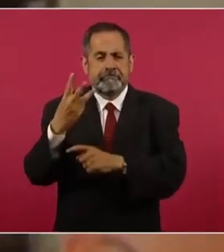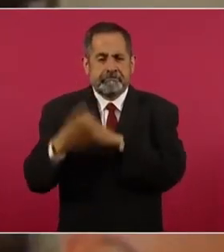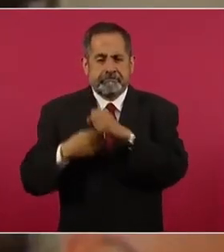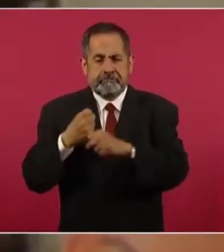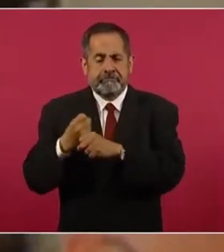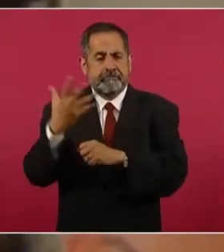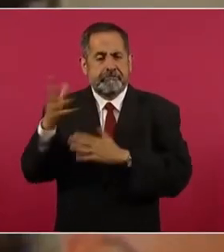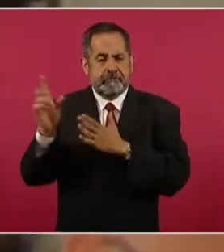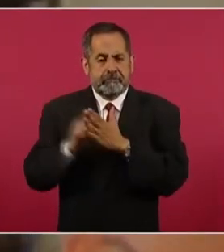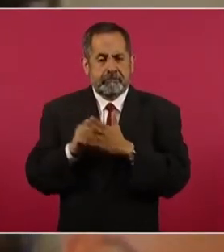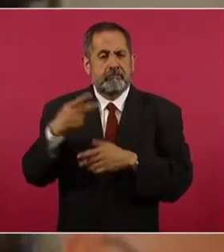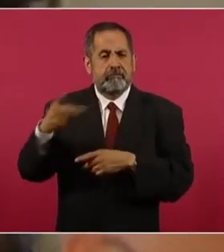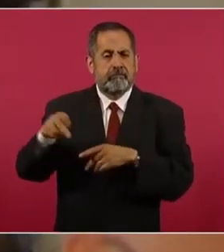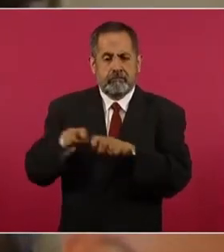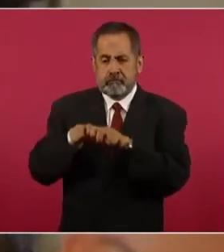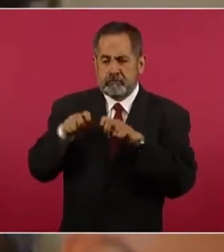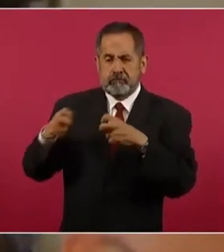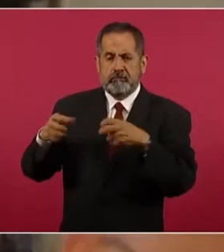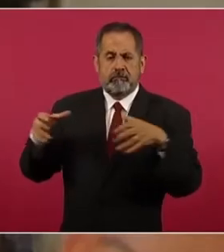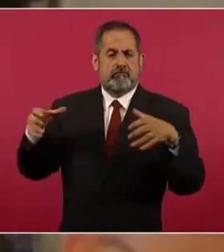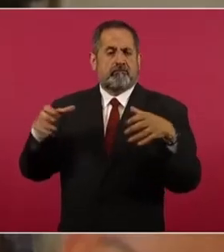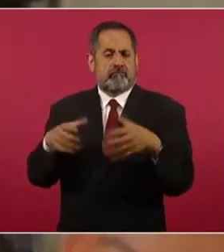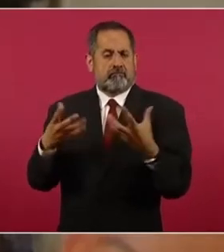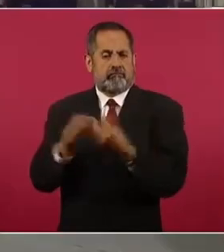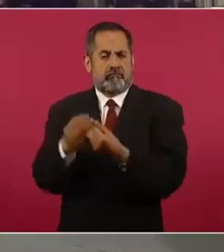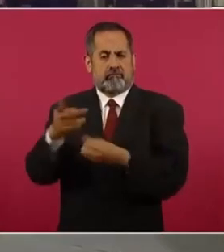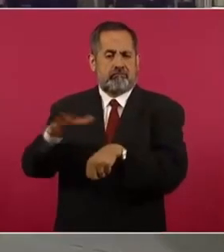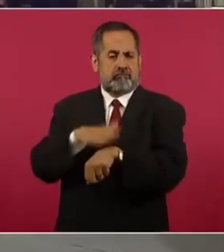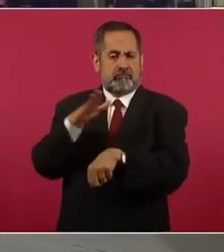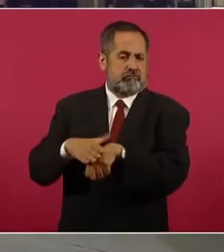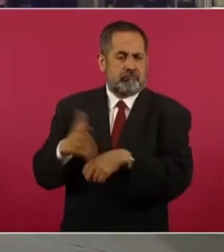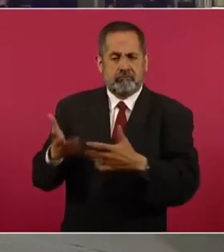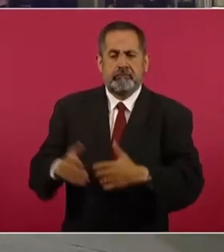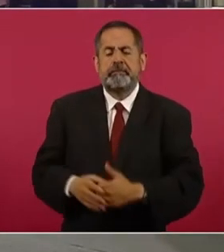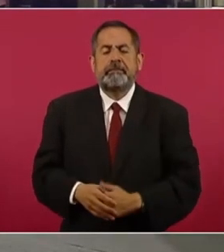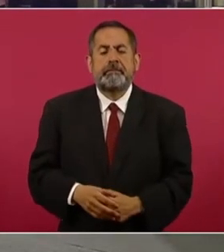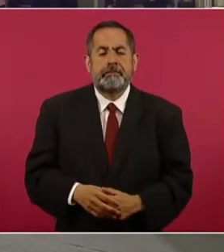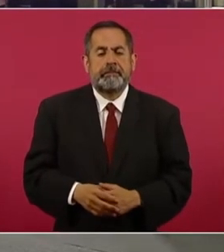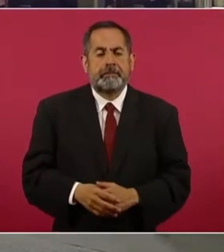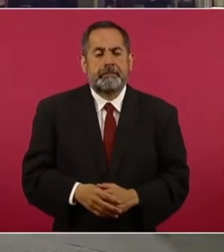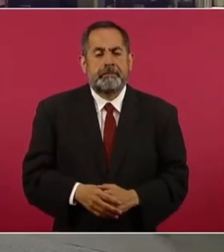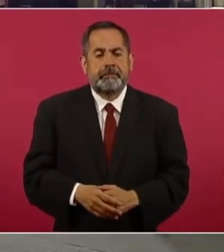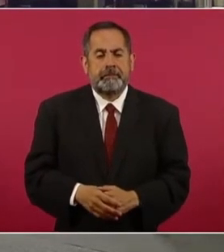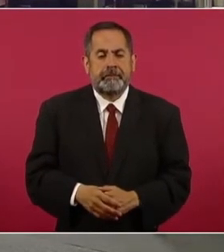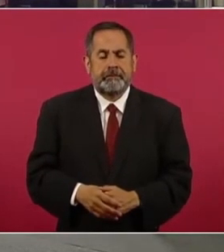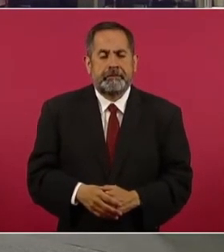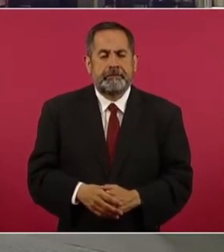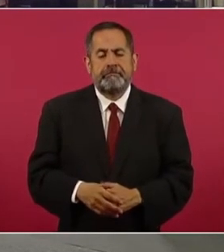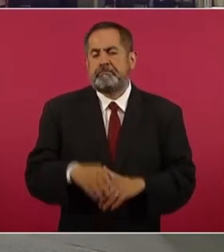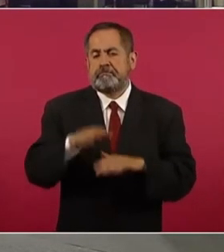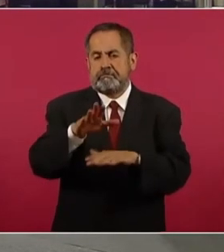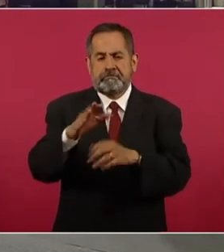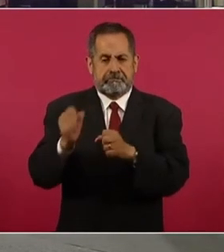3 años, 5 meses a su gabinete legal y ampliado? Bueno, en materia de seguridad